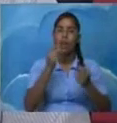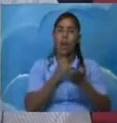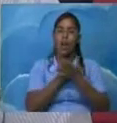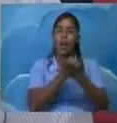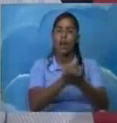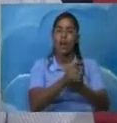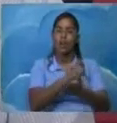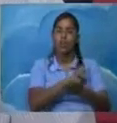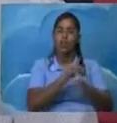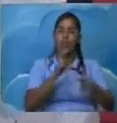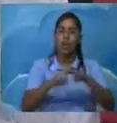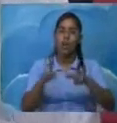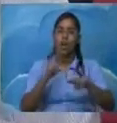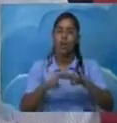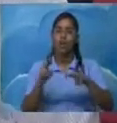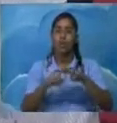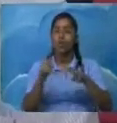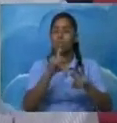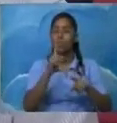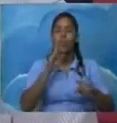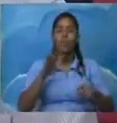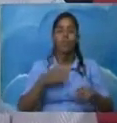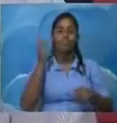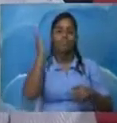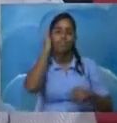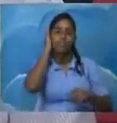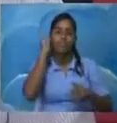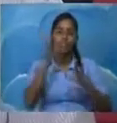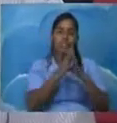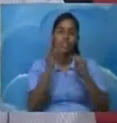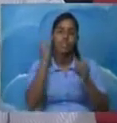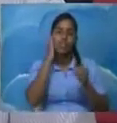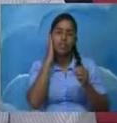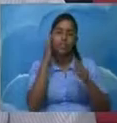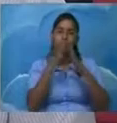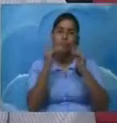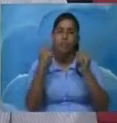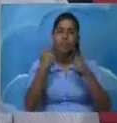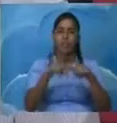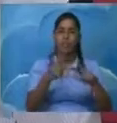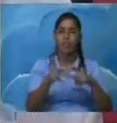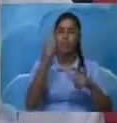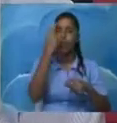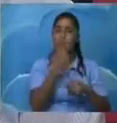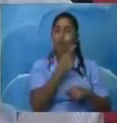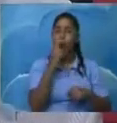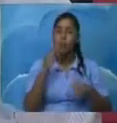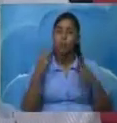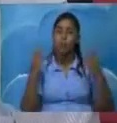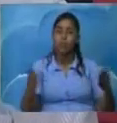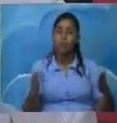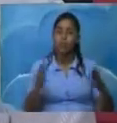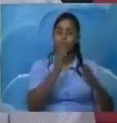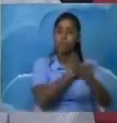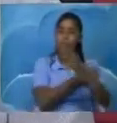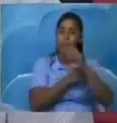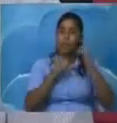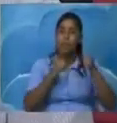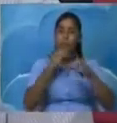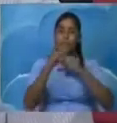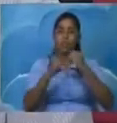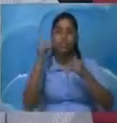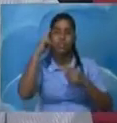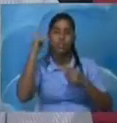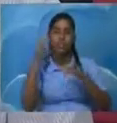ayudar a los niños discapacitados. Y tiene un compromiso tremendo, y entonces él hizo saber eso a